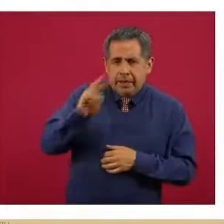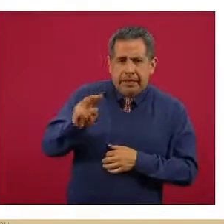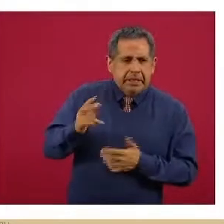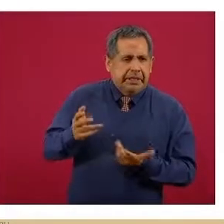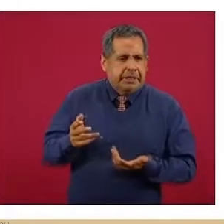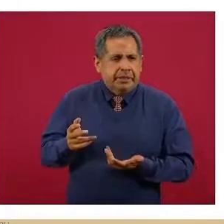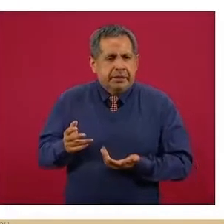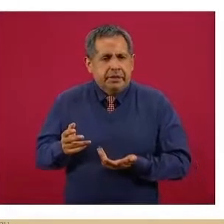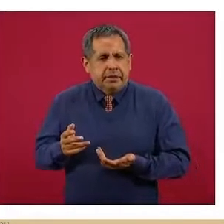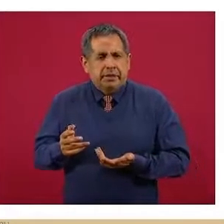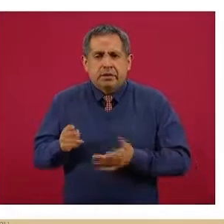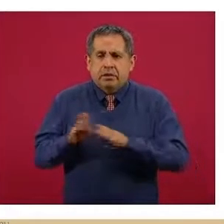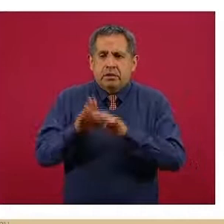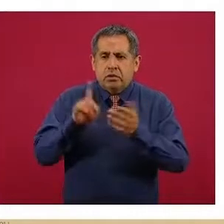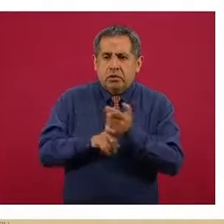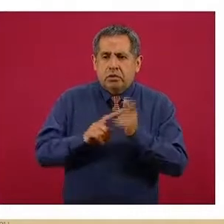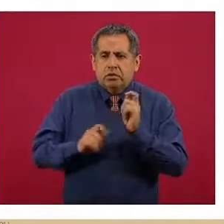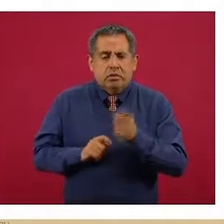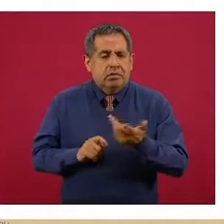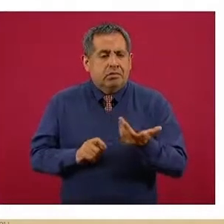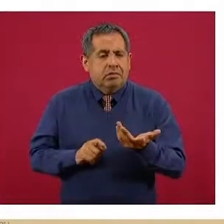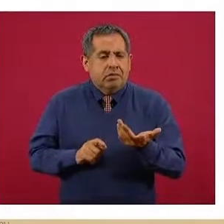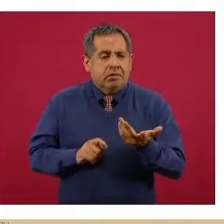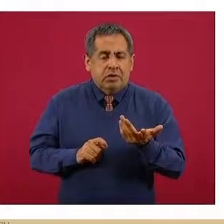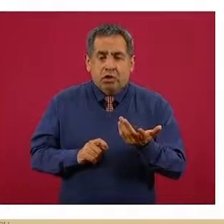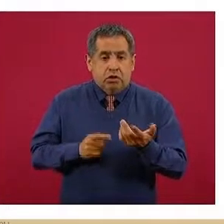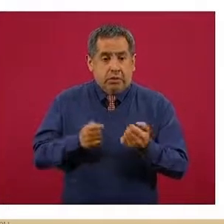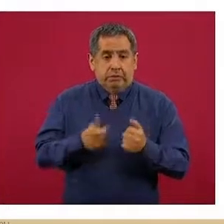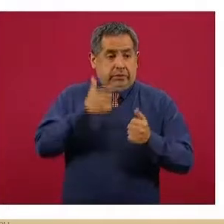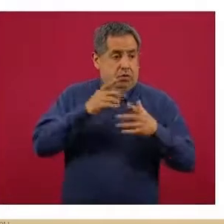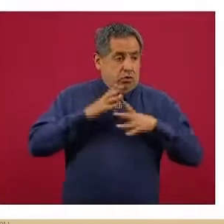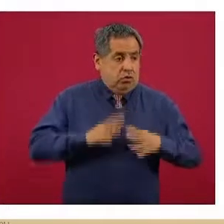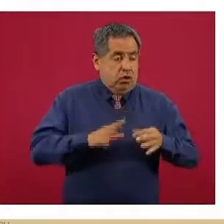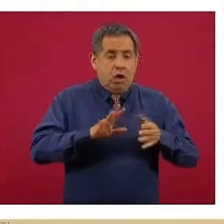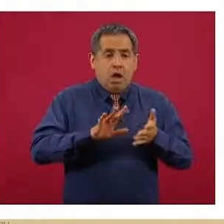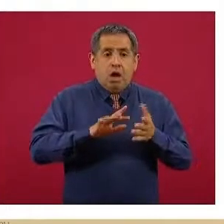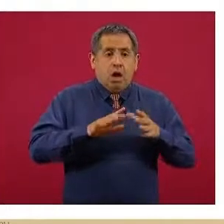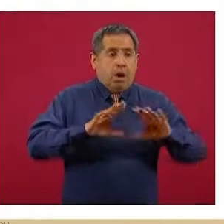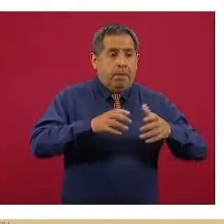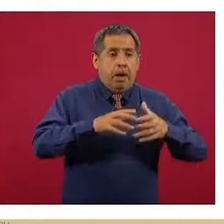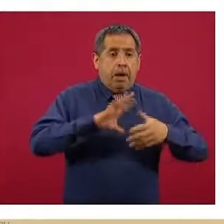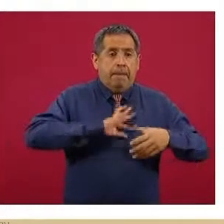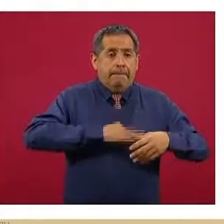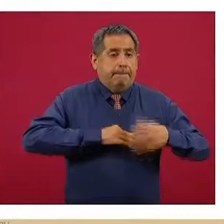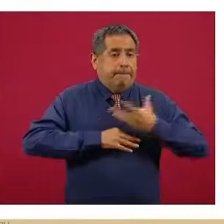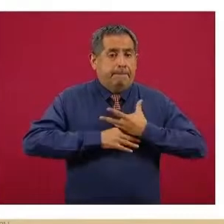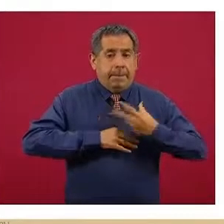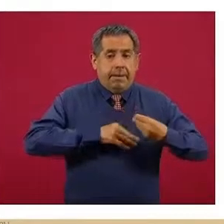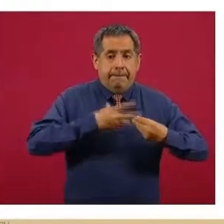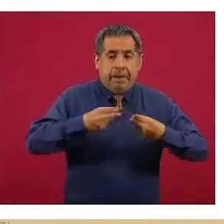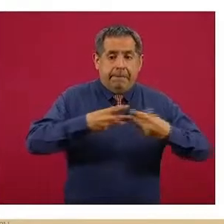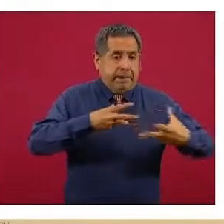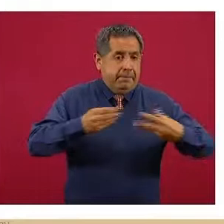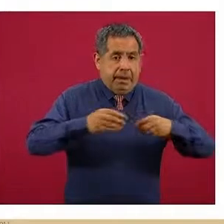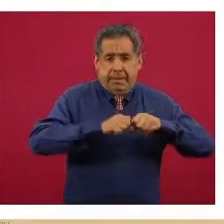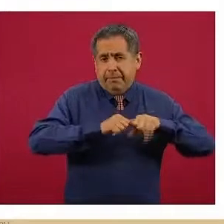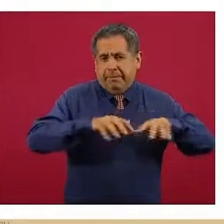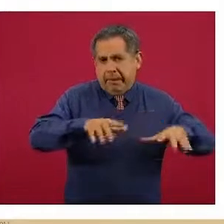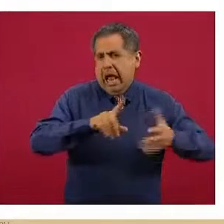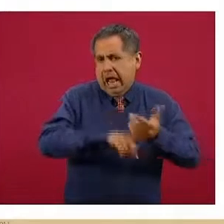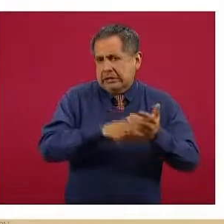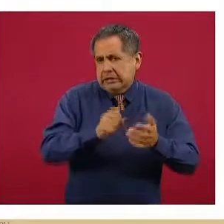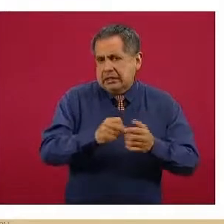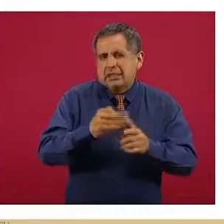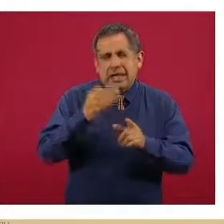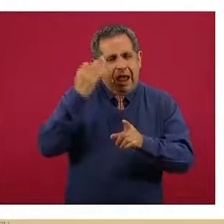situar precisamente en una situación original de transmisión comunitaria, en la que hemos persistido desde que empezó la fase